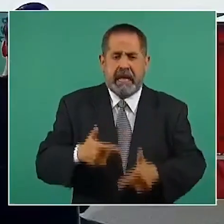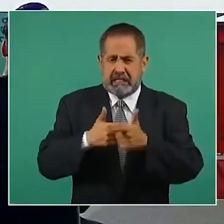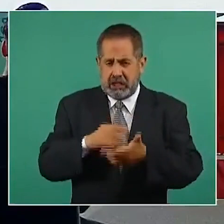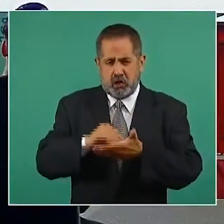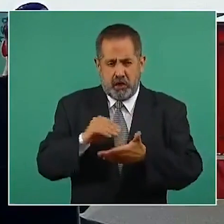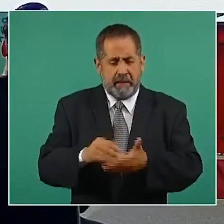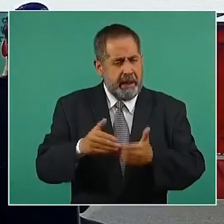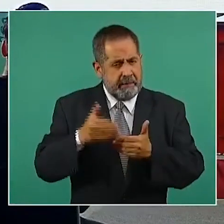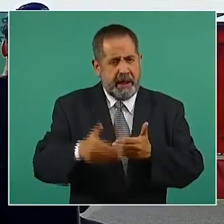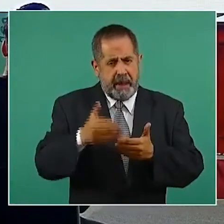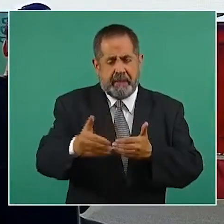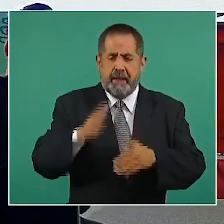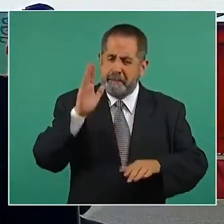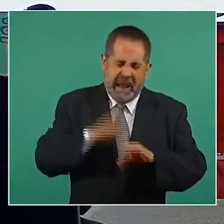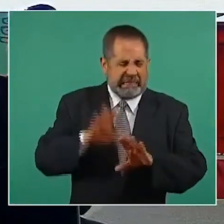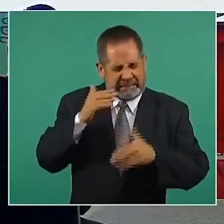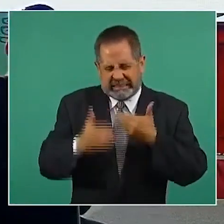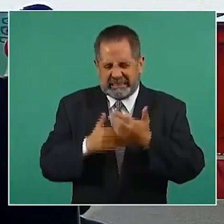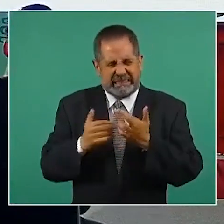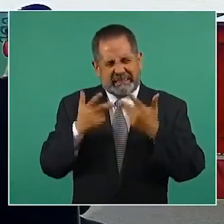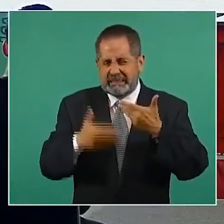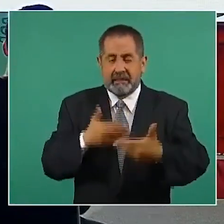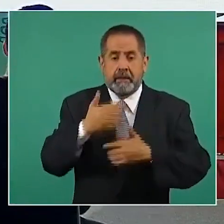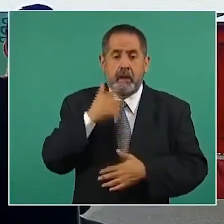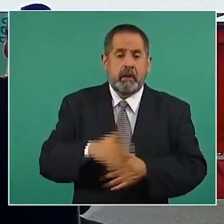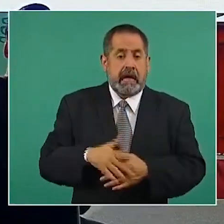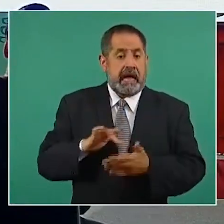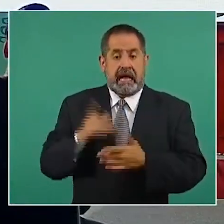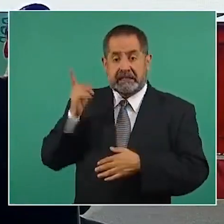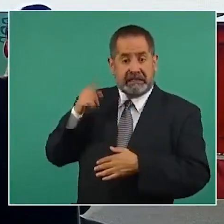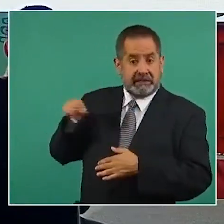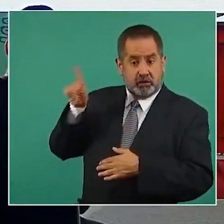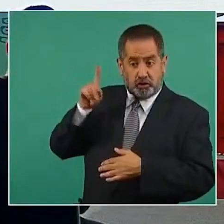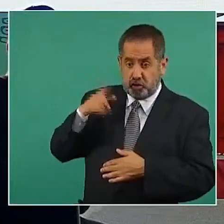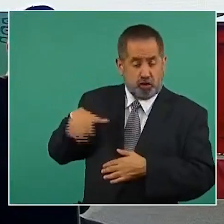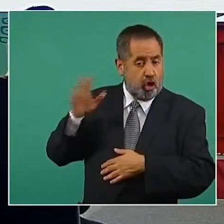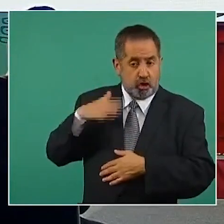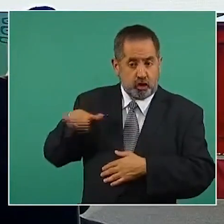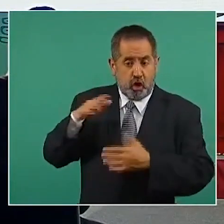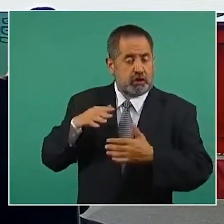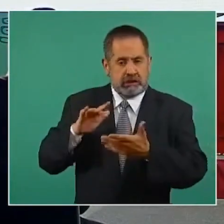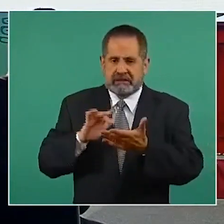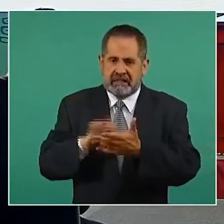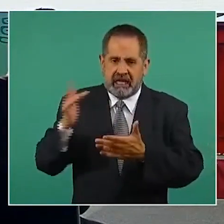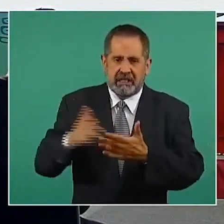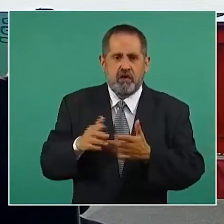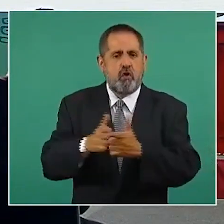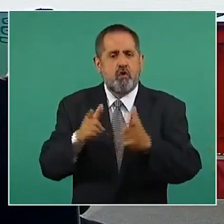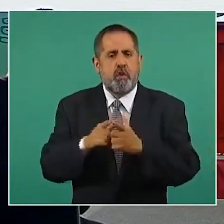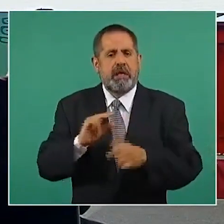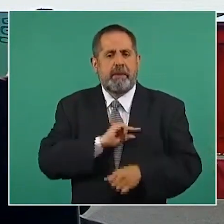ritmo, seguiremos batiendo los récords seguramente, y gracias a este trabajo multisectorial con estas brigadas